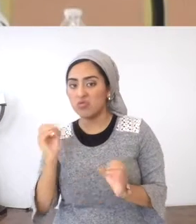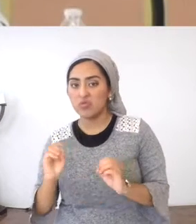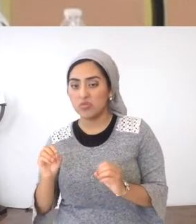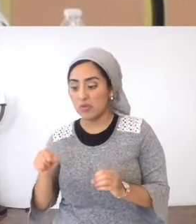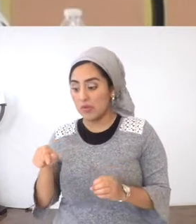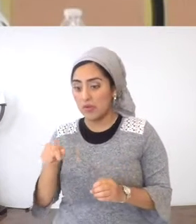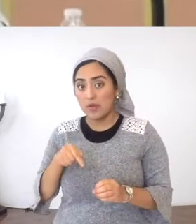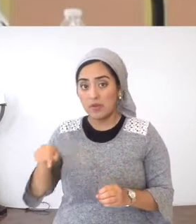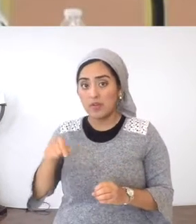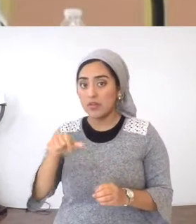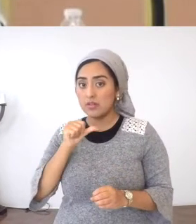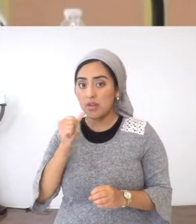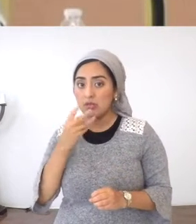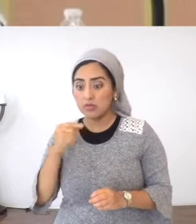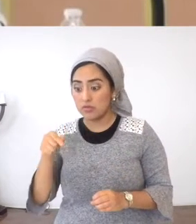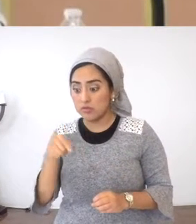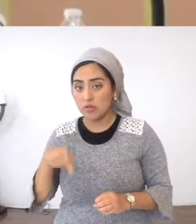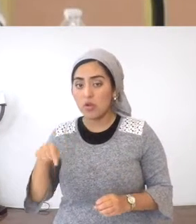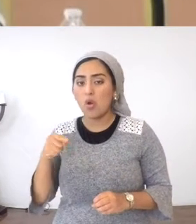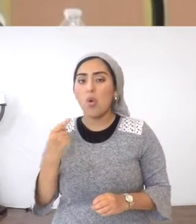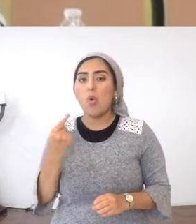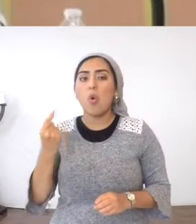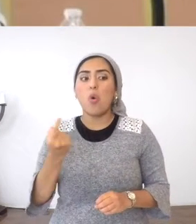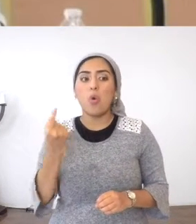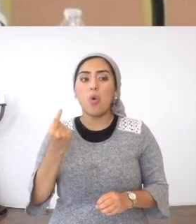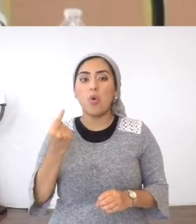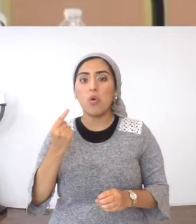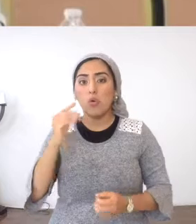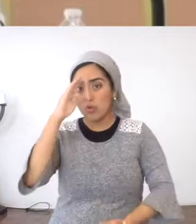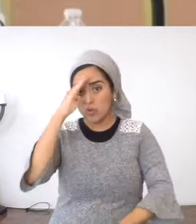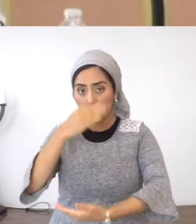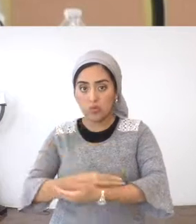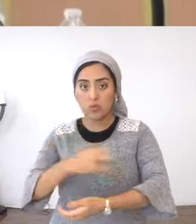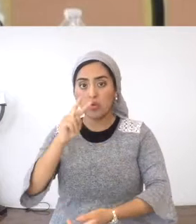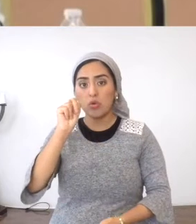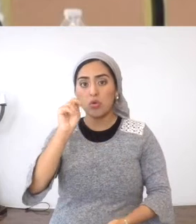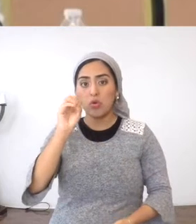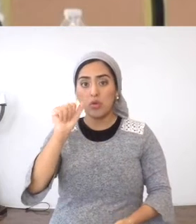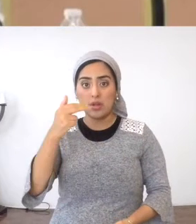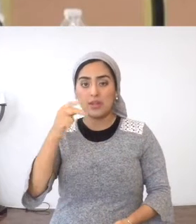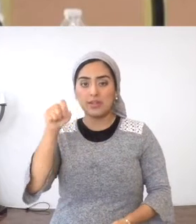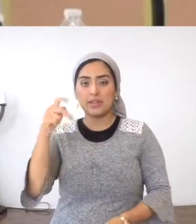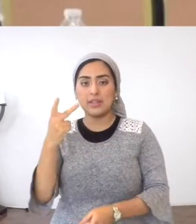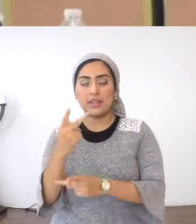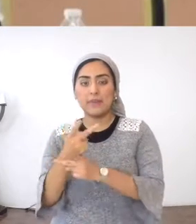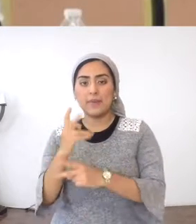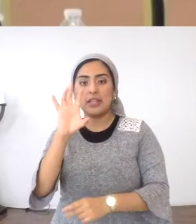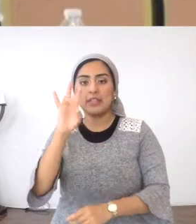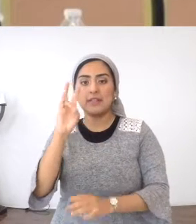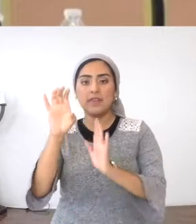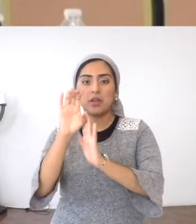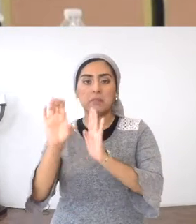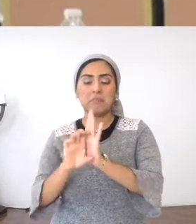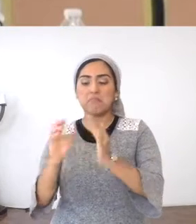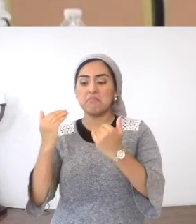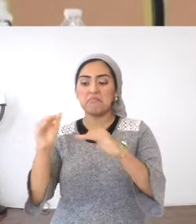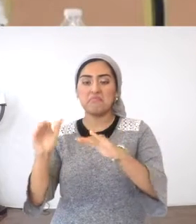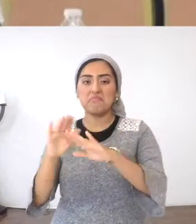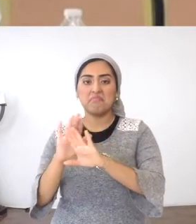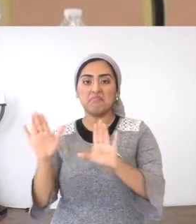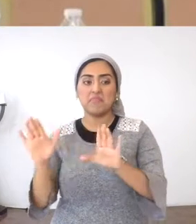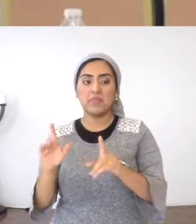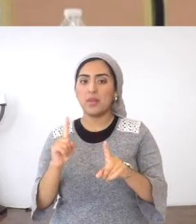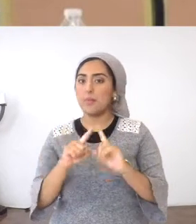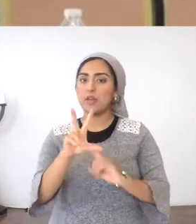gentiles Y ellos como gentiles Solamente Como hijos de Noé Deben de guardar Estas siete